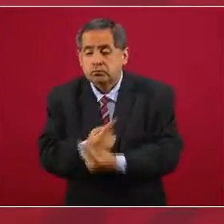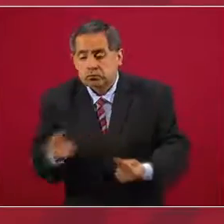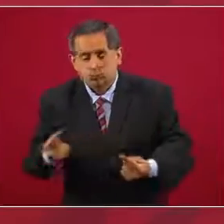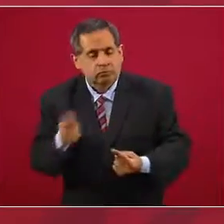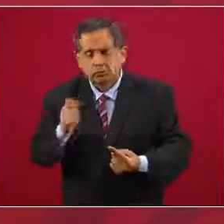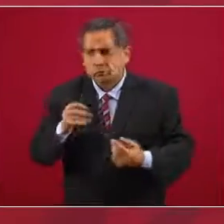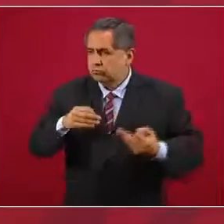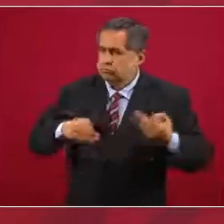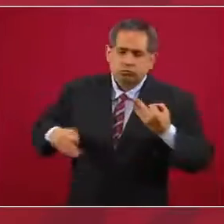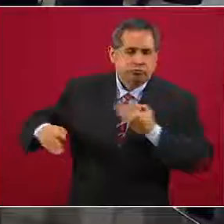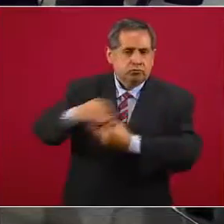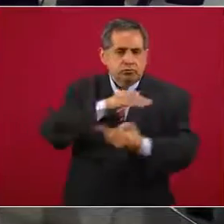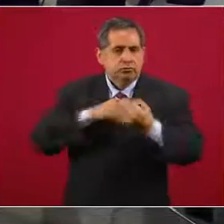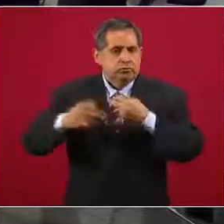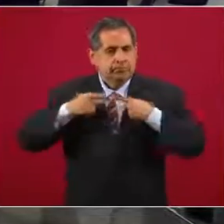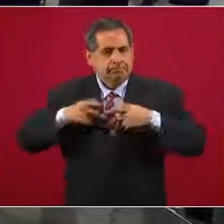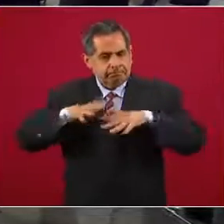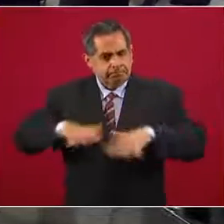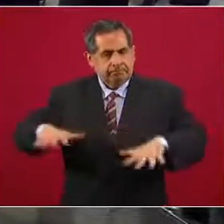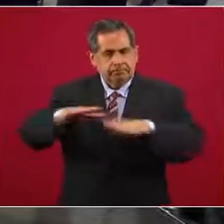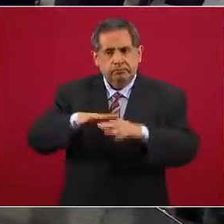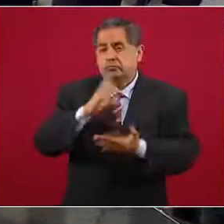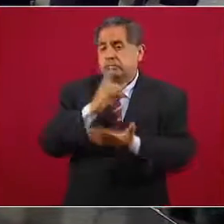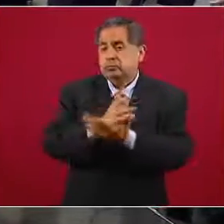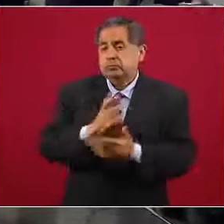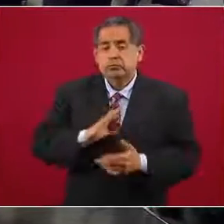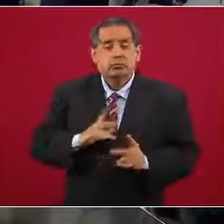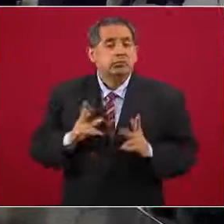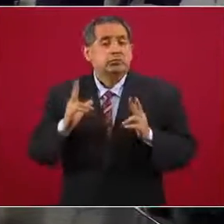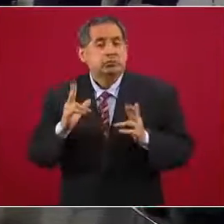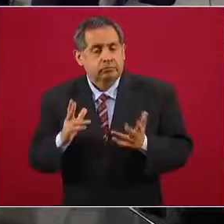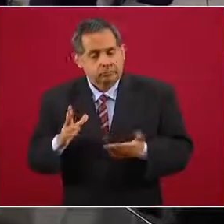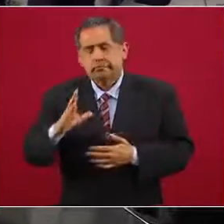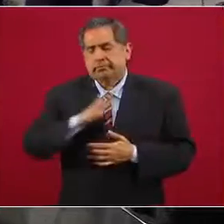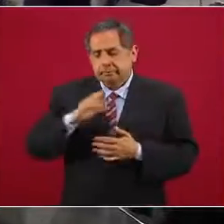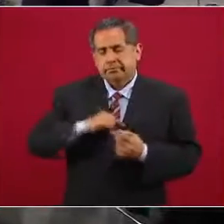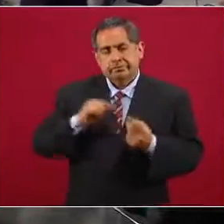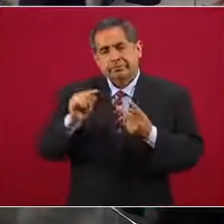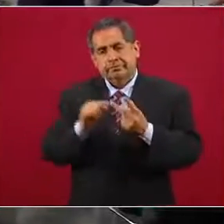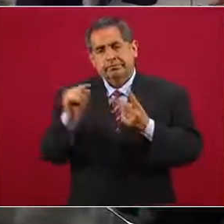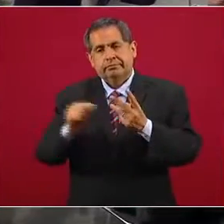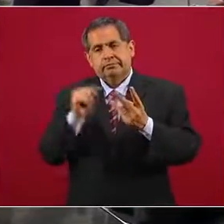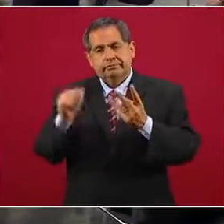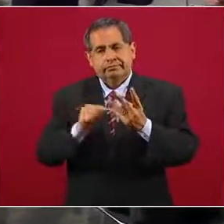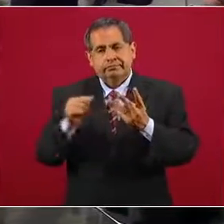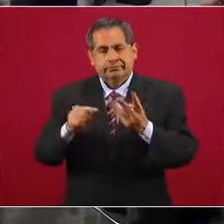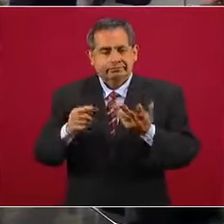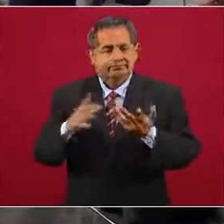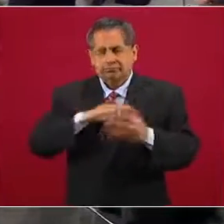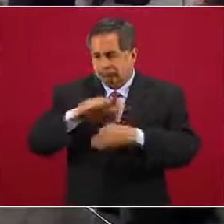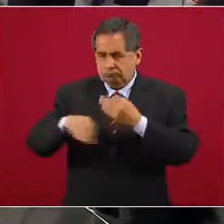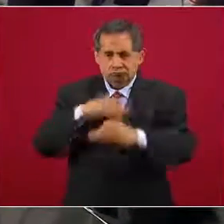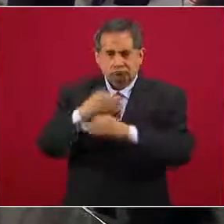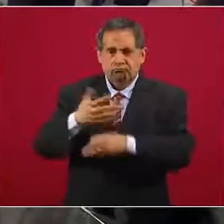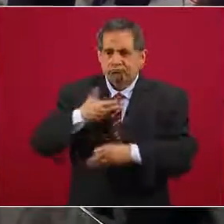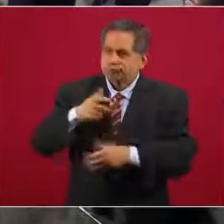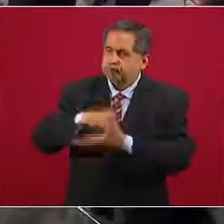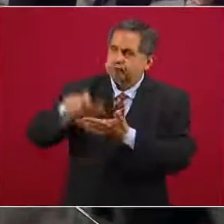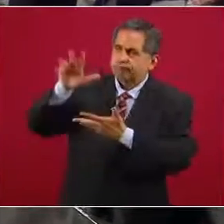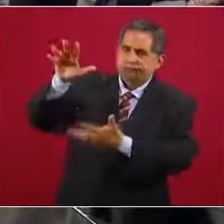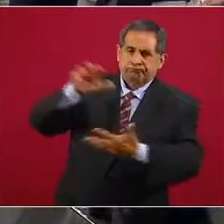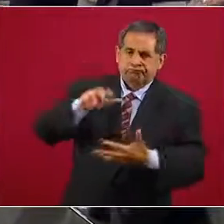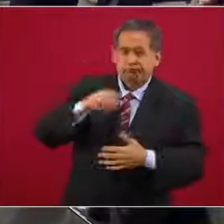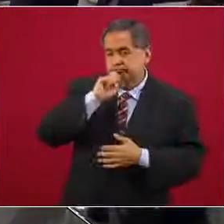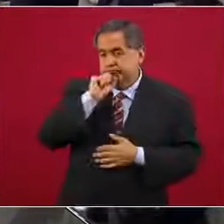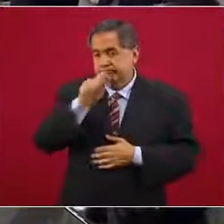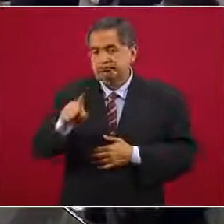nuestra población, y no solo es este el cáncer, no solo es esta importante enfermedad, sino todas, todas, y